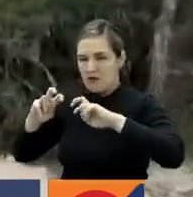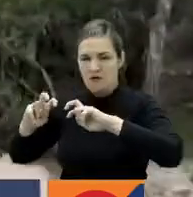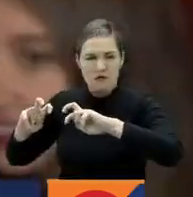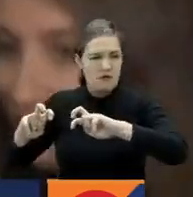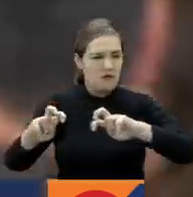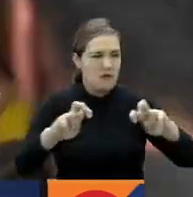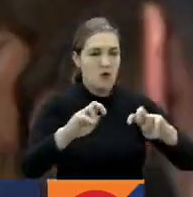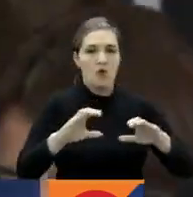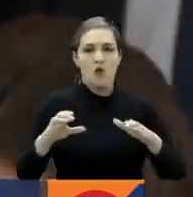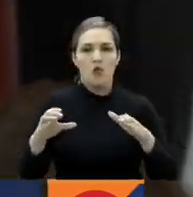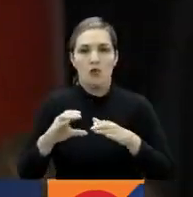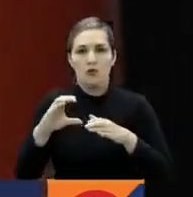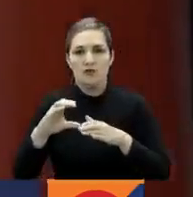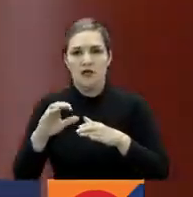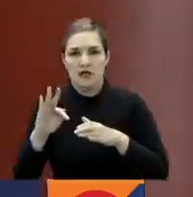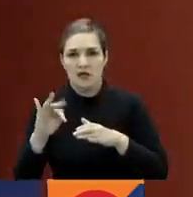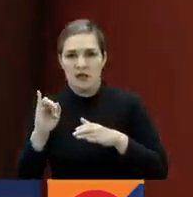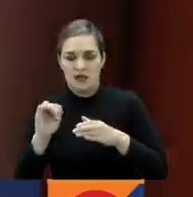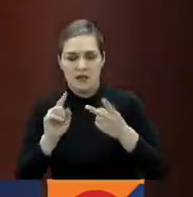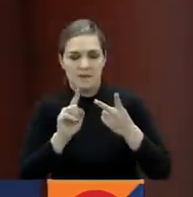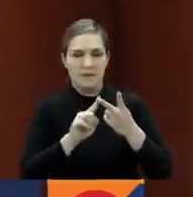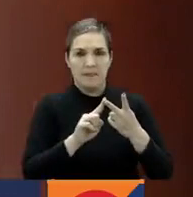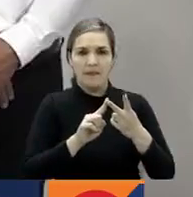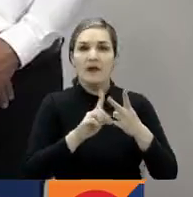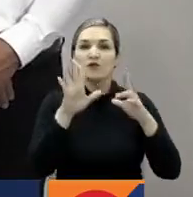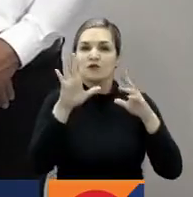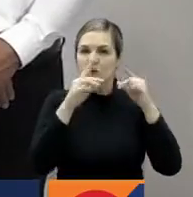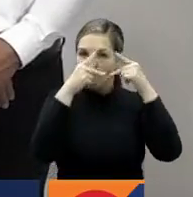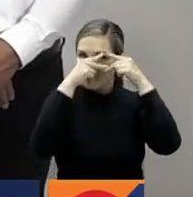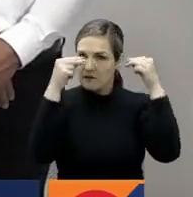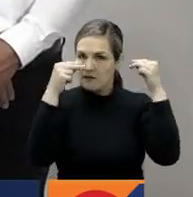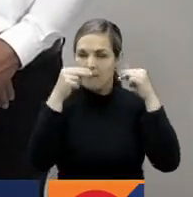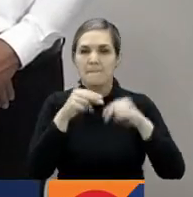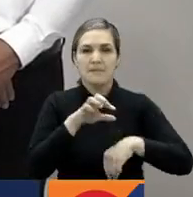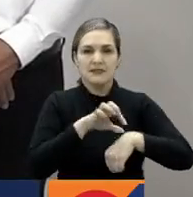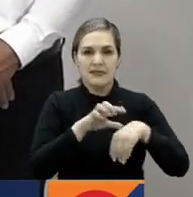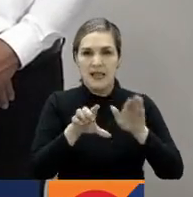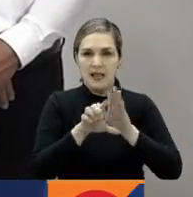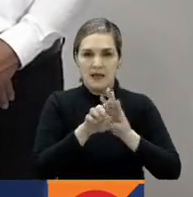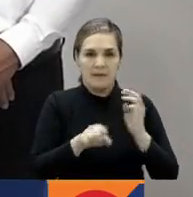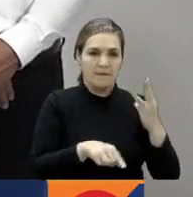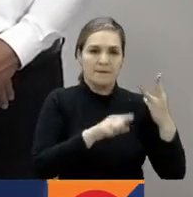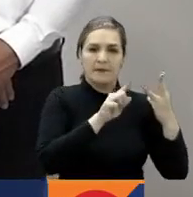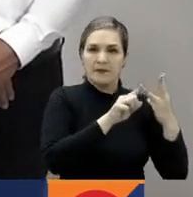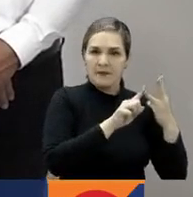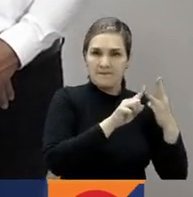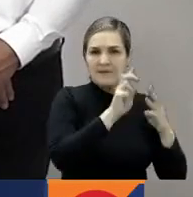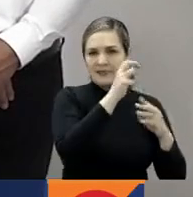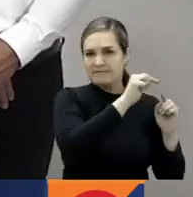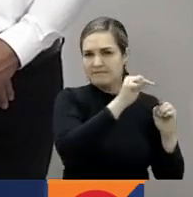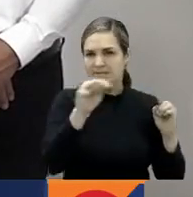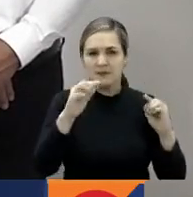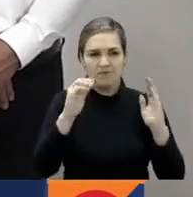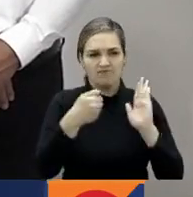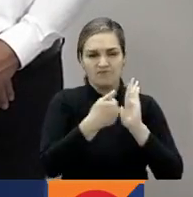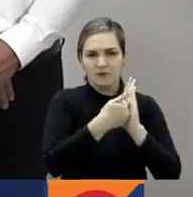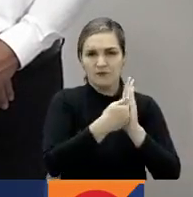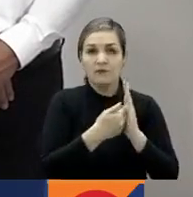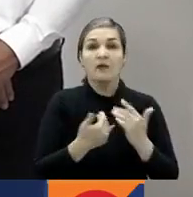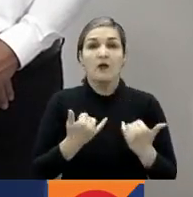el CTI y la DIJÍN, han logrado recolectar un centenar de pruebas. Que nos permite además añadir a esto